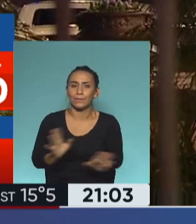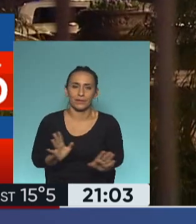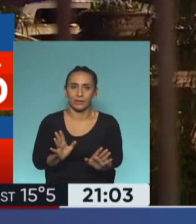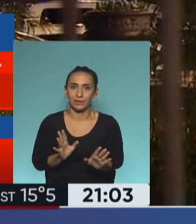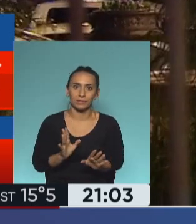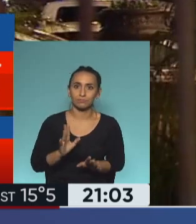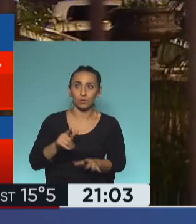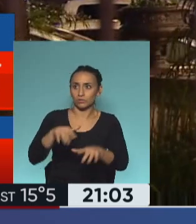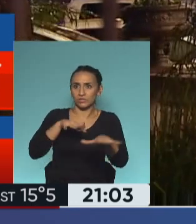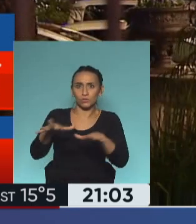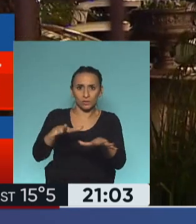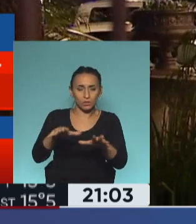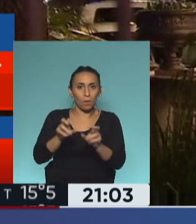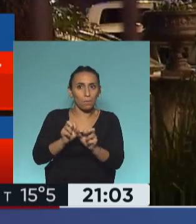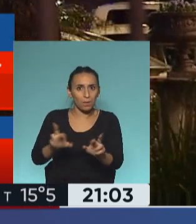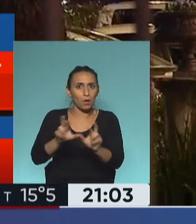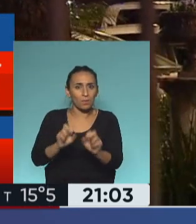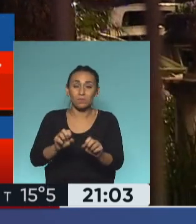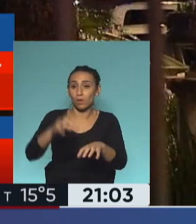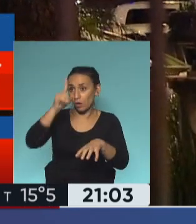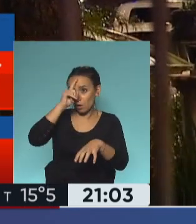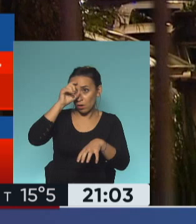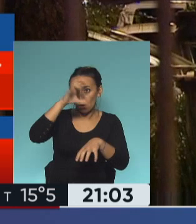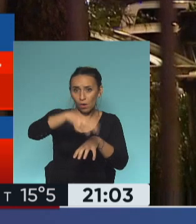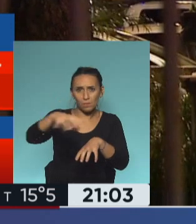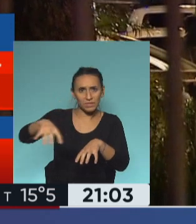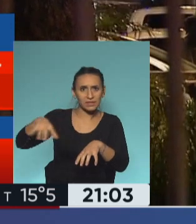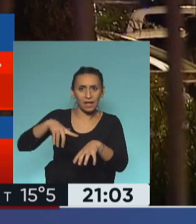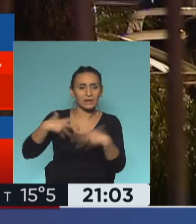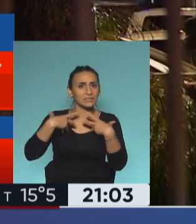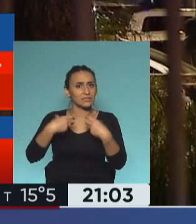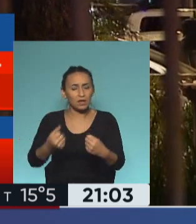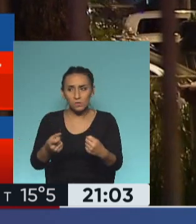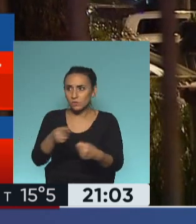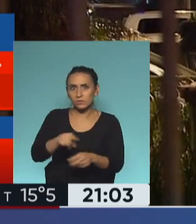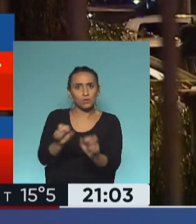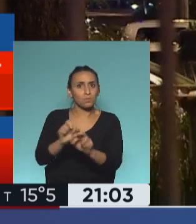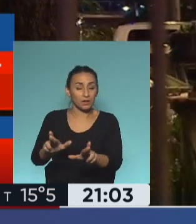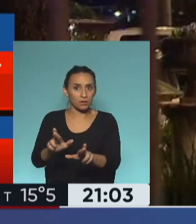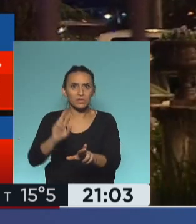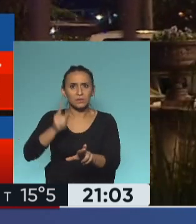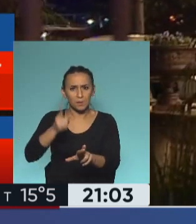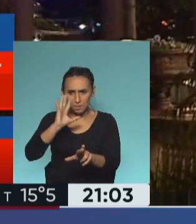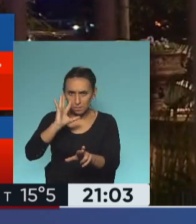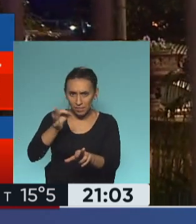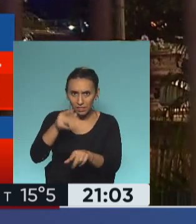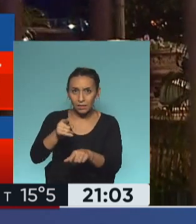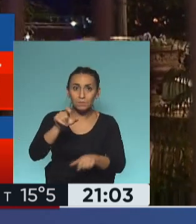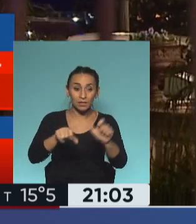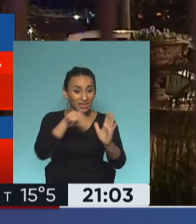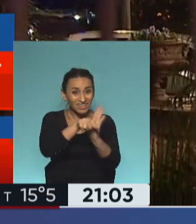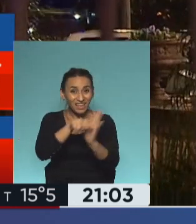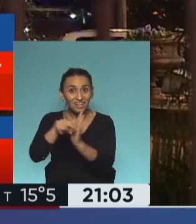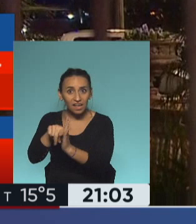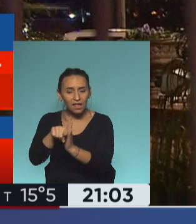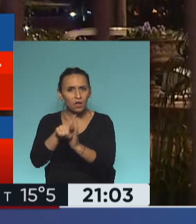agravamiento de la situación sanitaria y la baja del promedio de edad de los internados, algo que ha preocupado